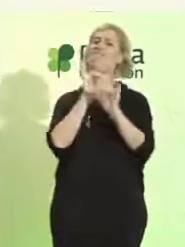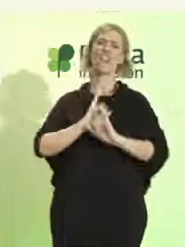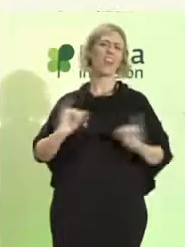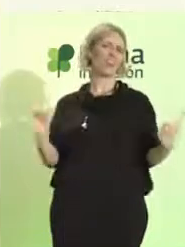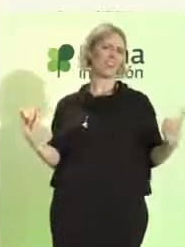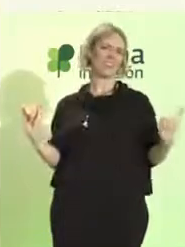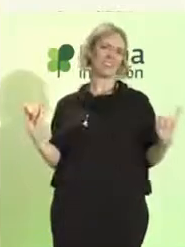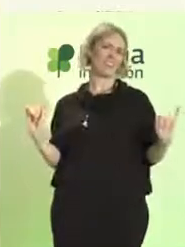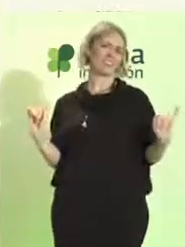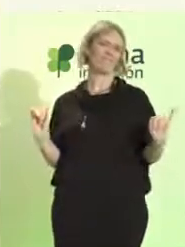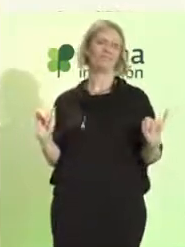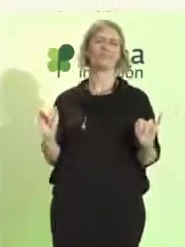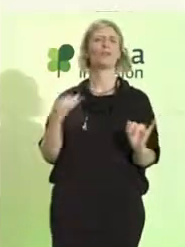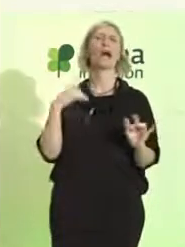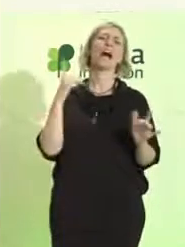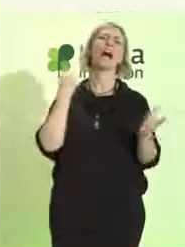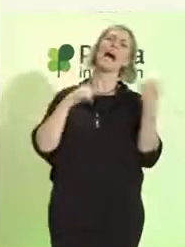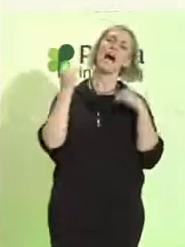fingir, que es muy temprano.